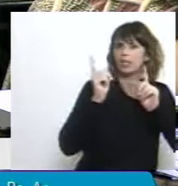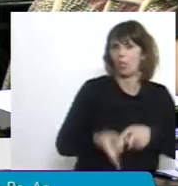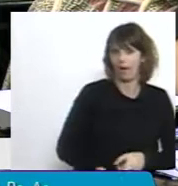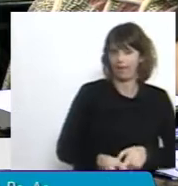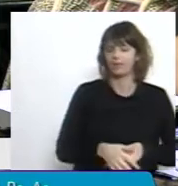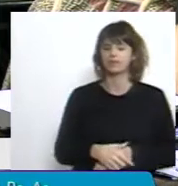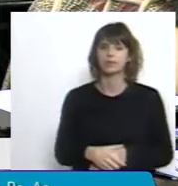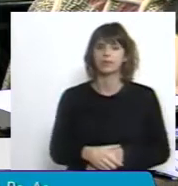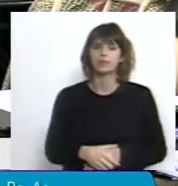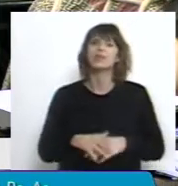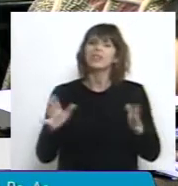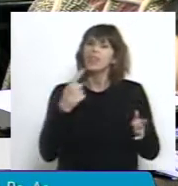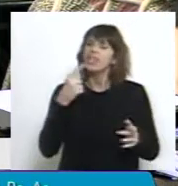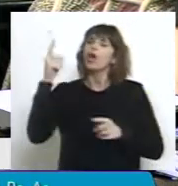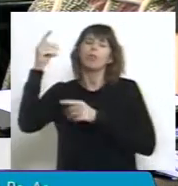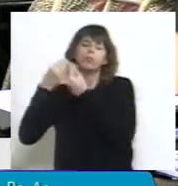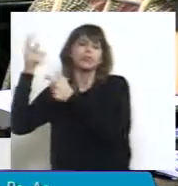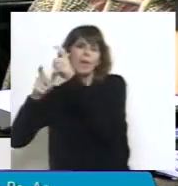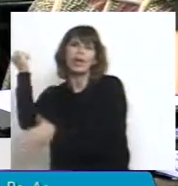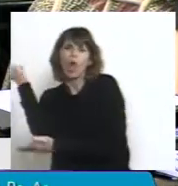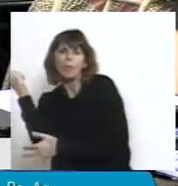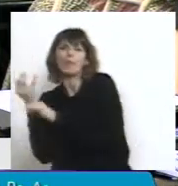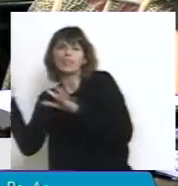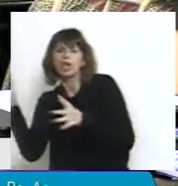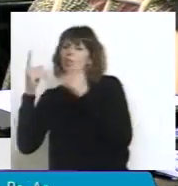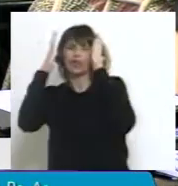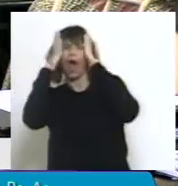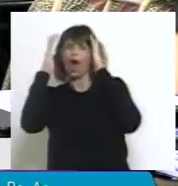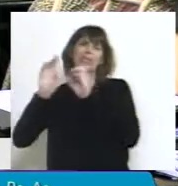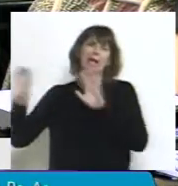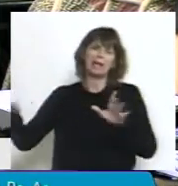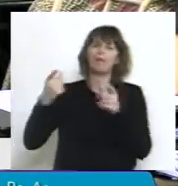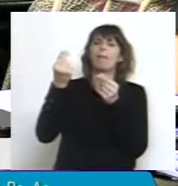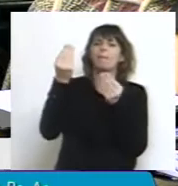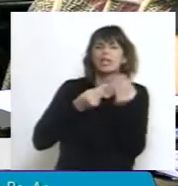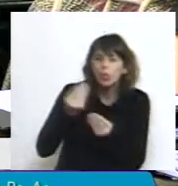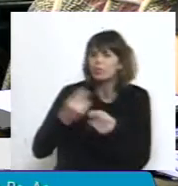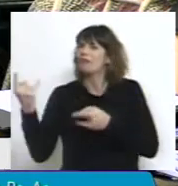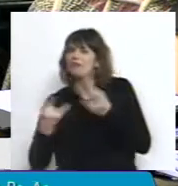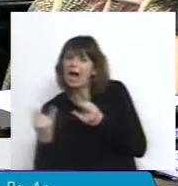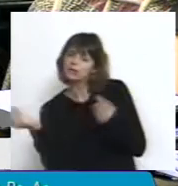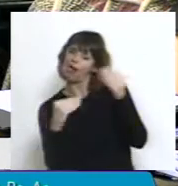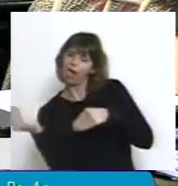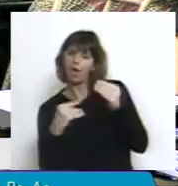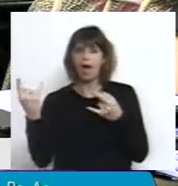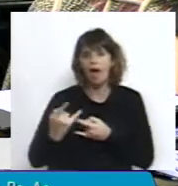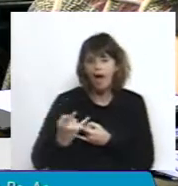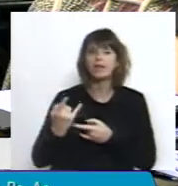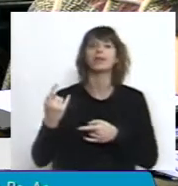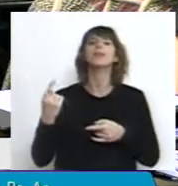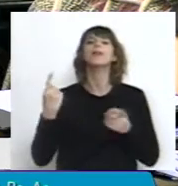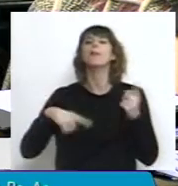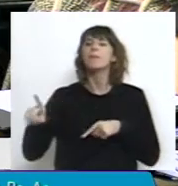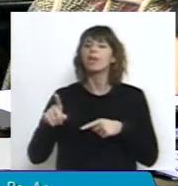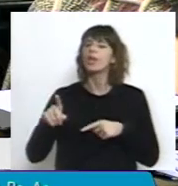Digo para horror de los monetaristas porque hay tanta negativa, se dice que el presupuesto es falso, etcétera, etcétera, etcétera. Y estamos ante una